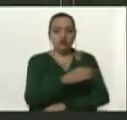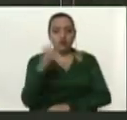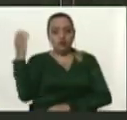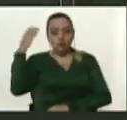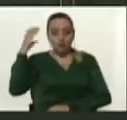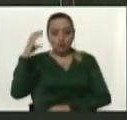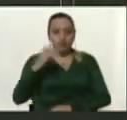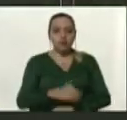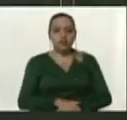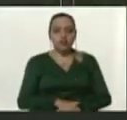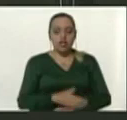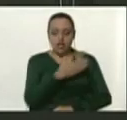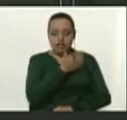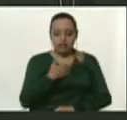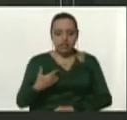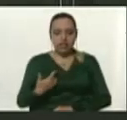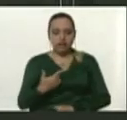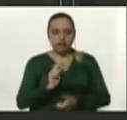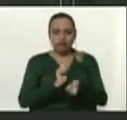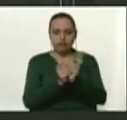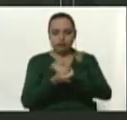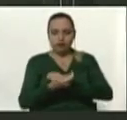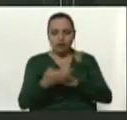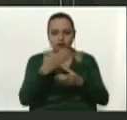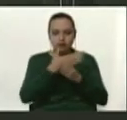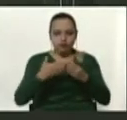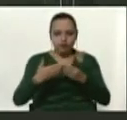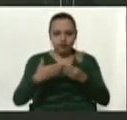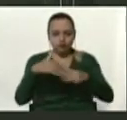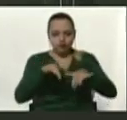para tratar de sabotear las tarjetas,